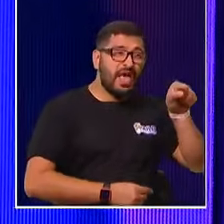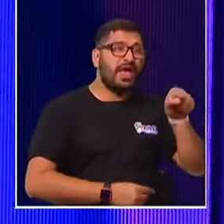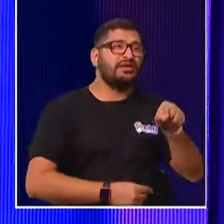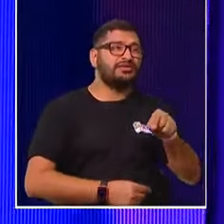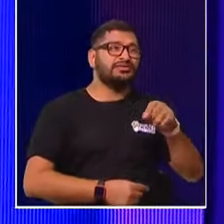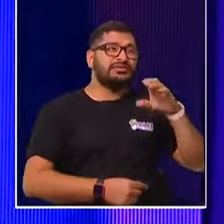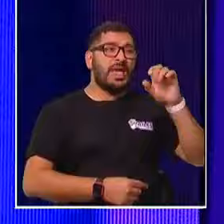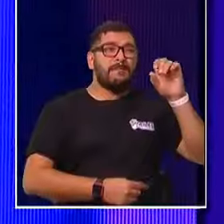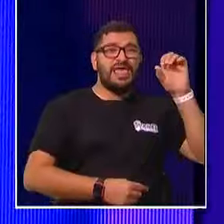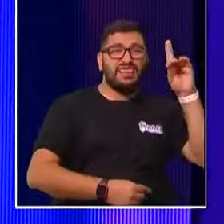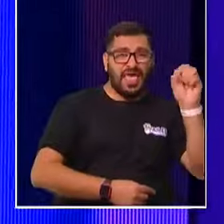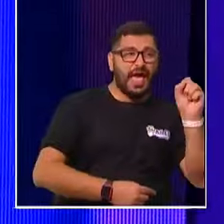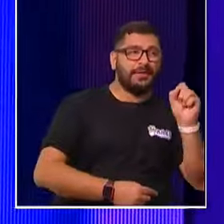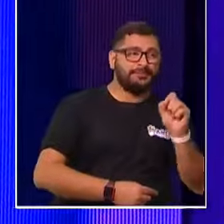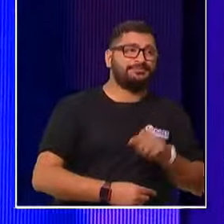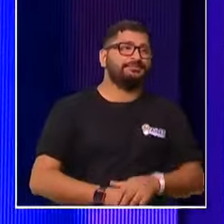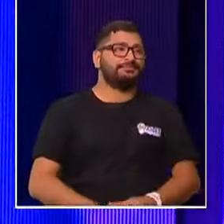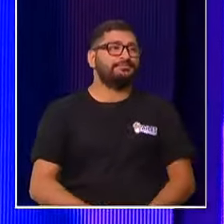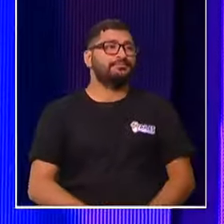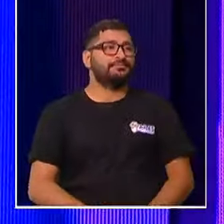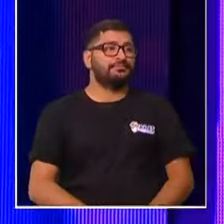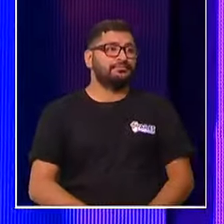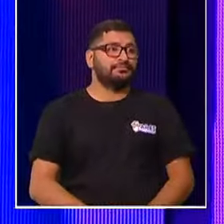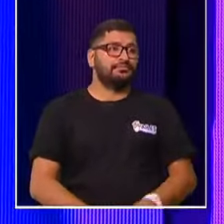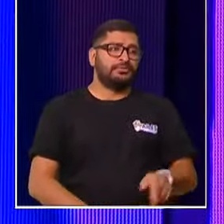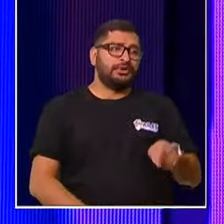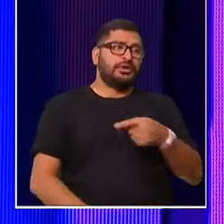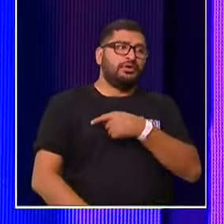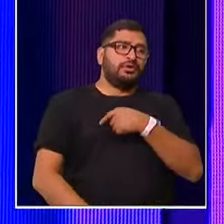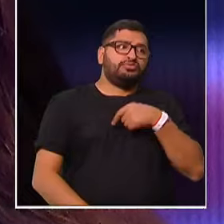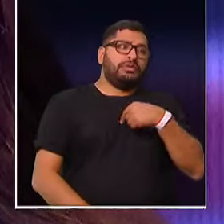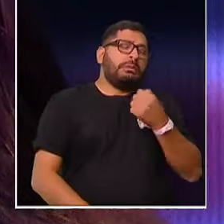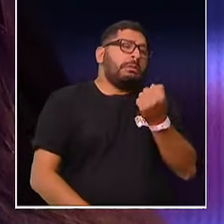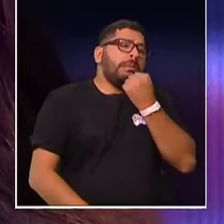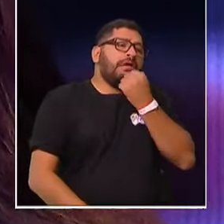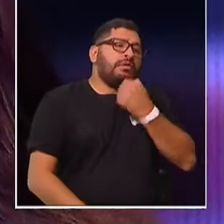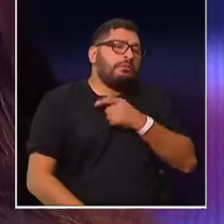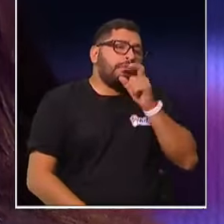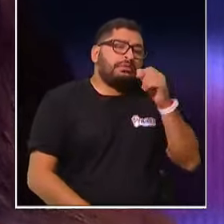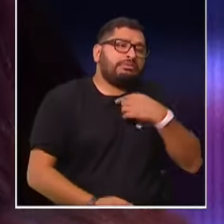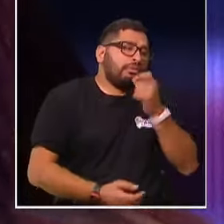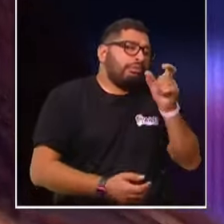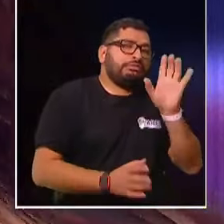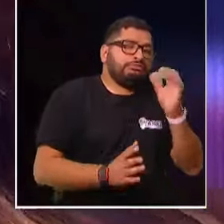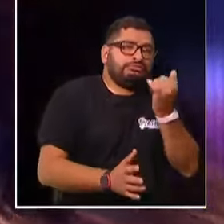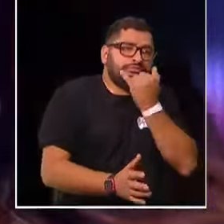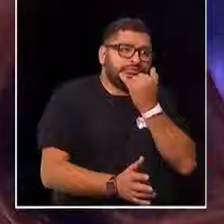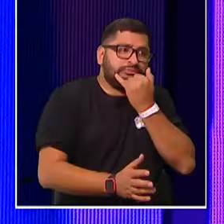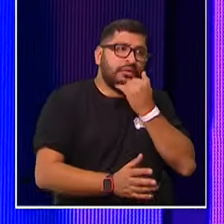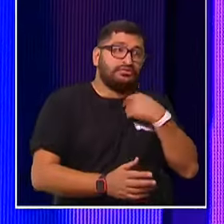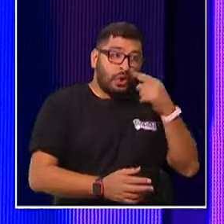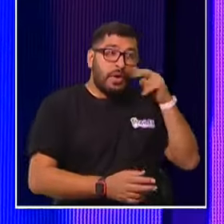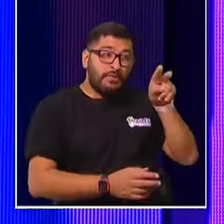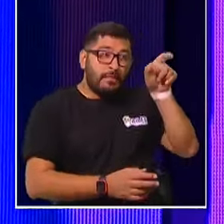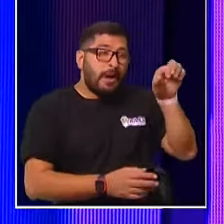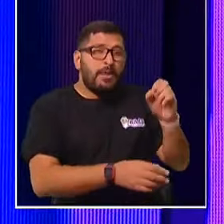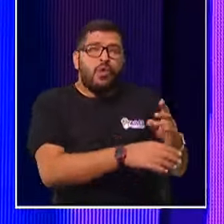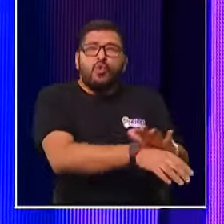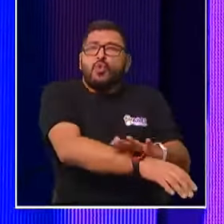Yo di un nombre equivocado al comienzo. Marco, a usted lo vi muy emocionado durante toda